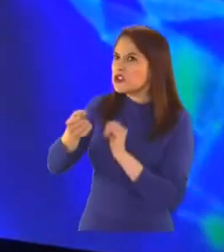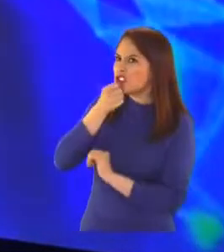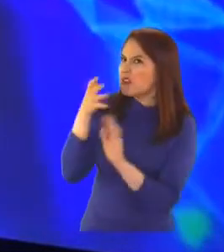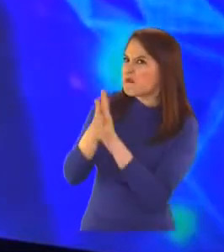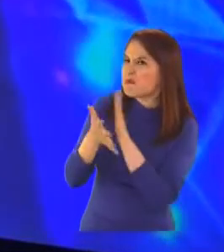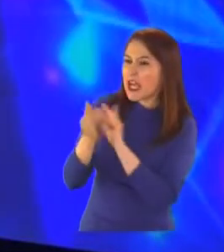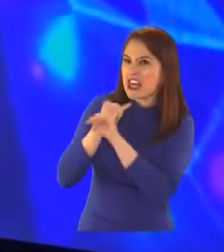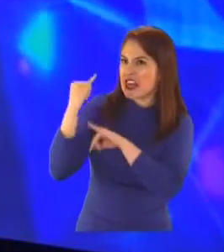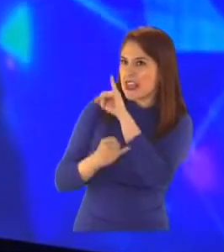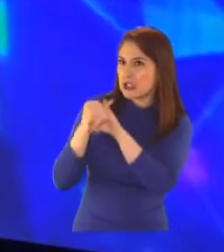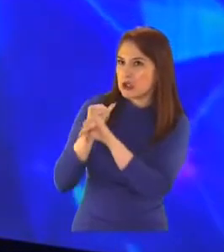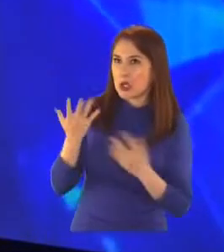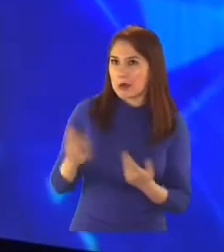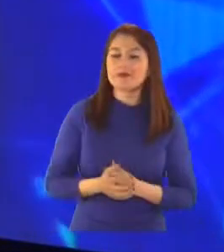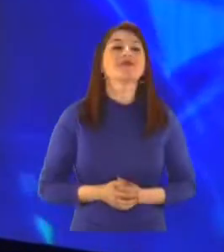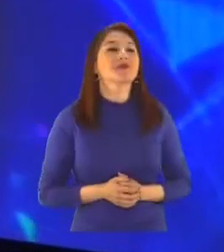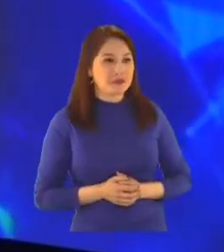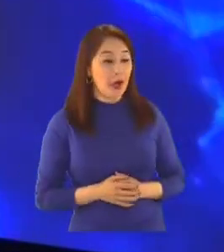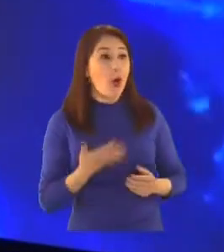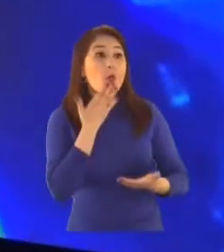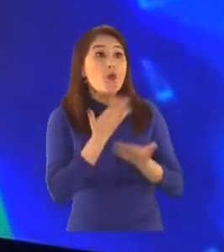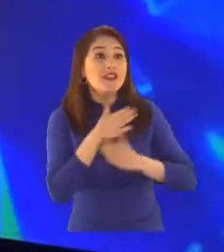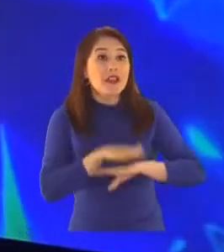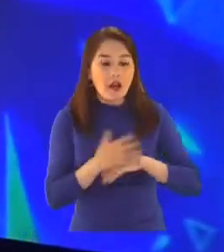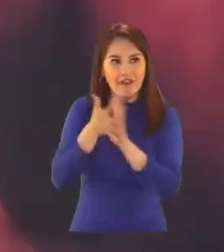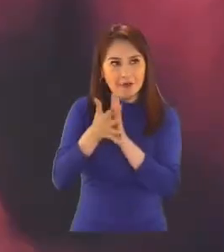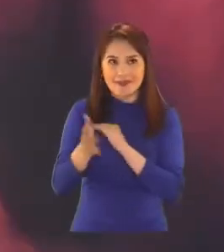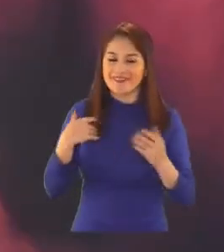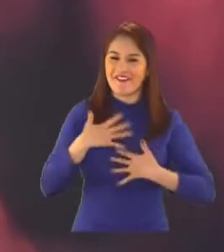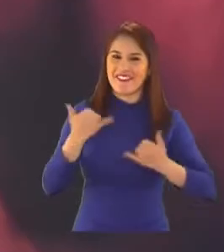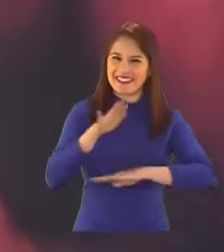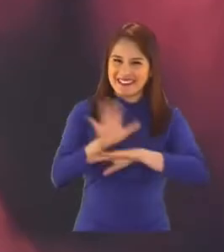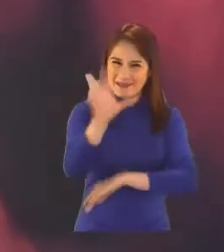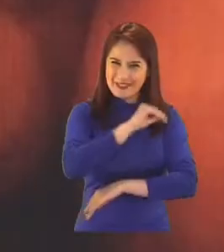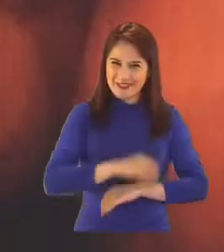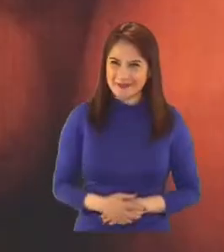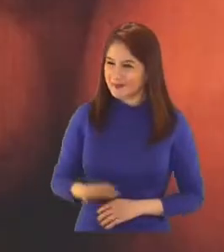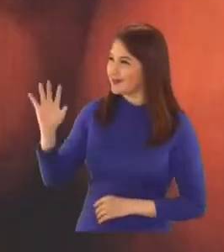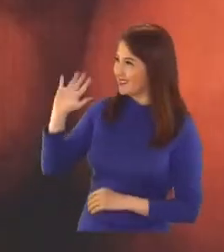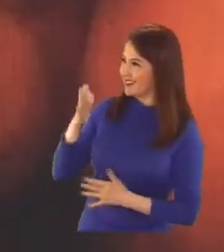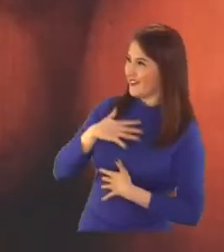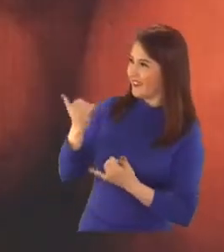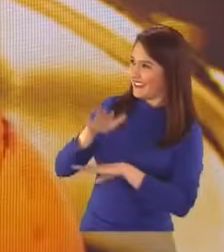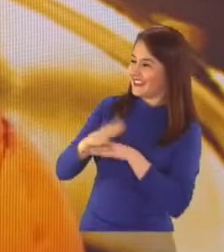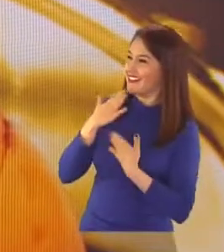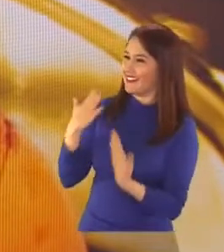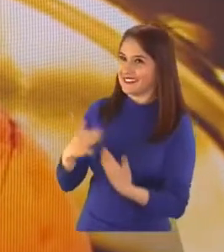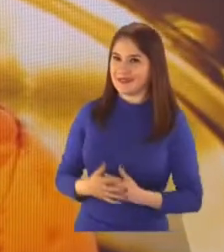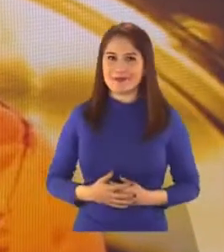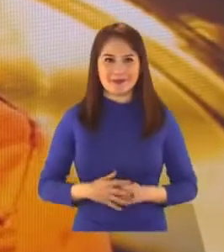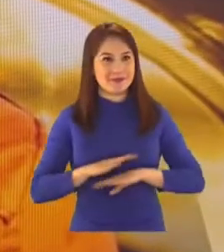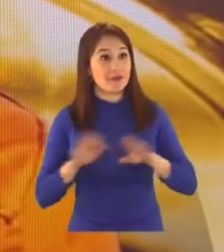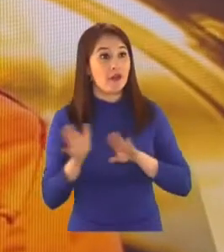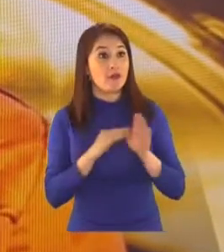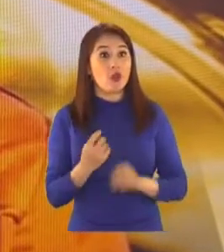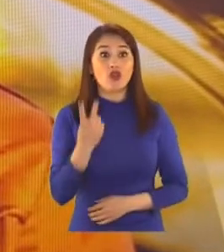Felipe, adelante. Daniela, buenas tardes para ustedes. Son las 2:30 de la tarde. Buenas tardes, Felipe. Muchísimas gracias. Vean, y